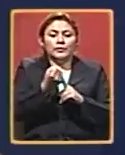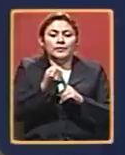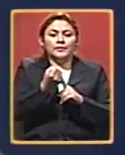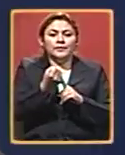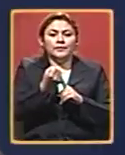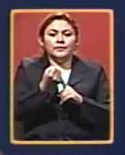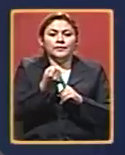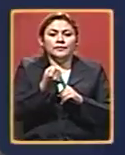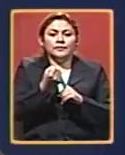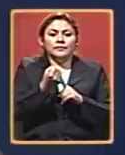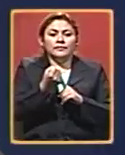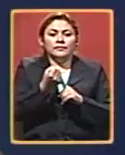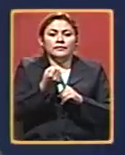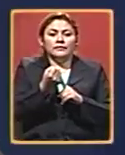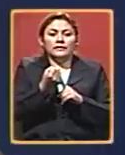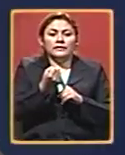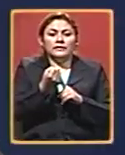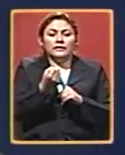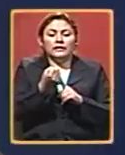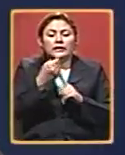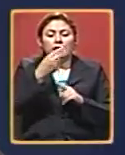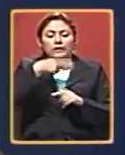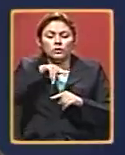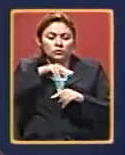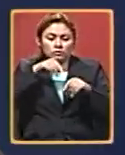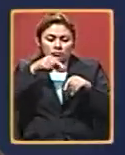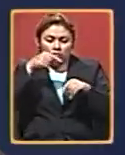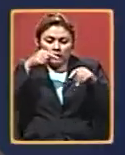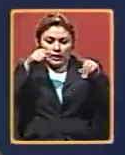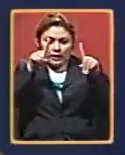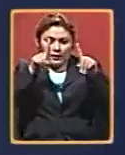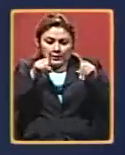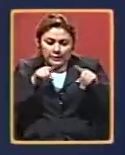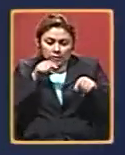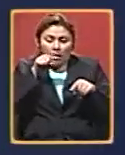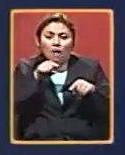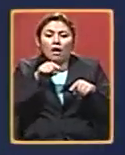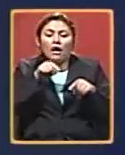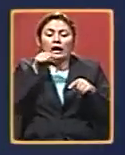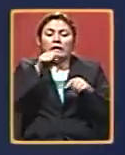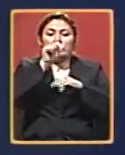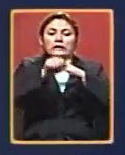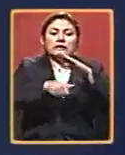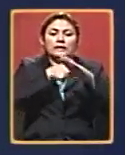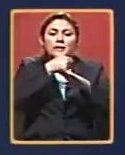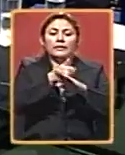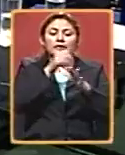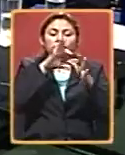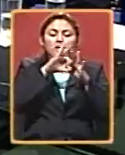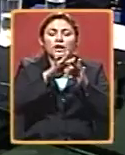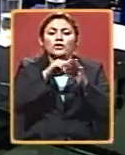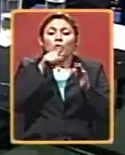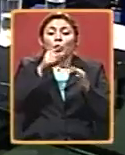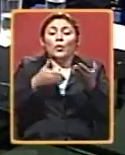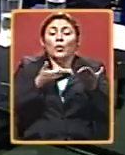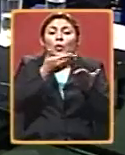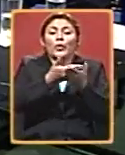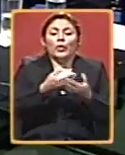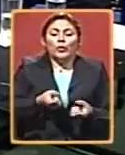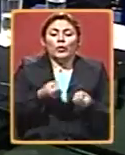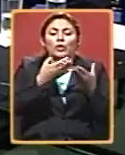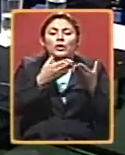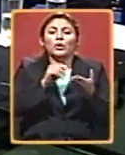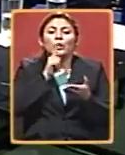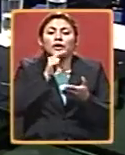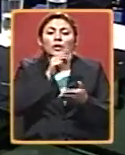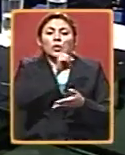lo menos que de la literatura nosotros revisamos, donde se establece una relación de un proveedor público, en este caso